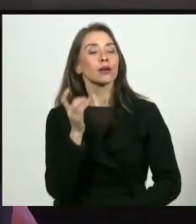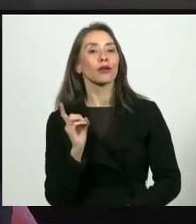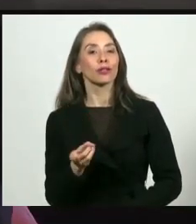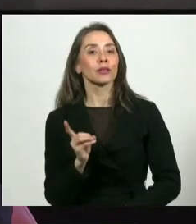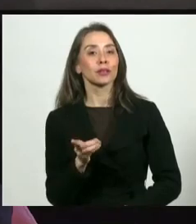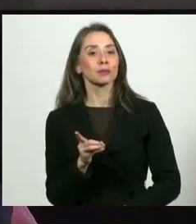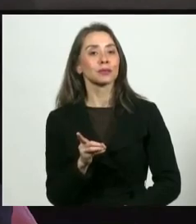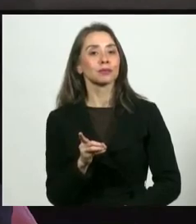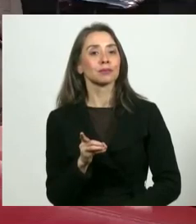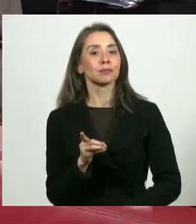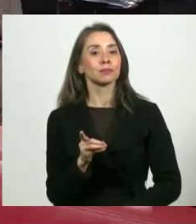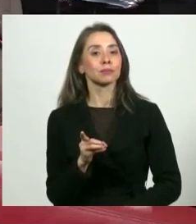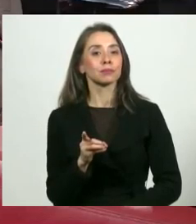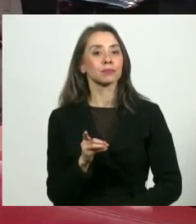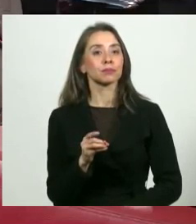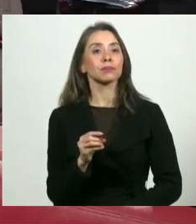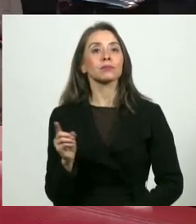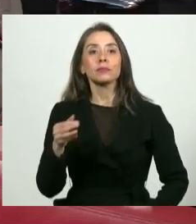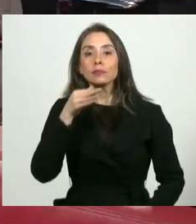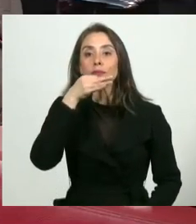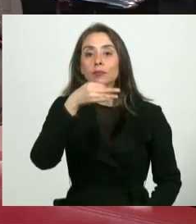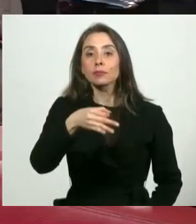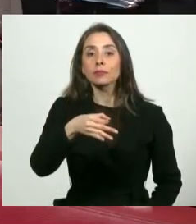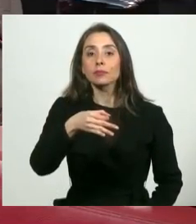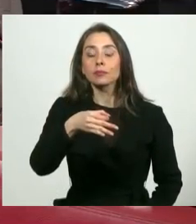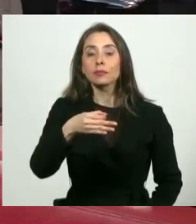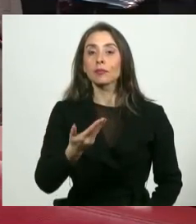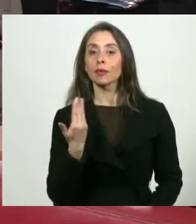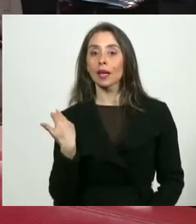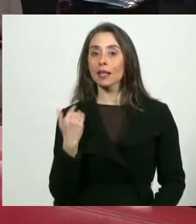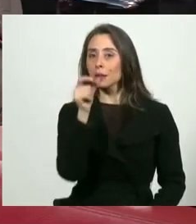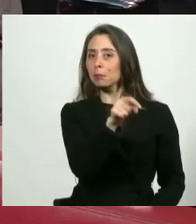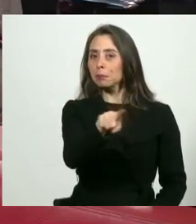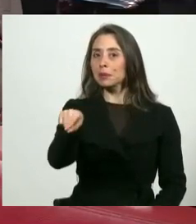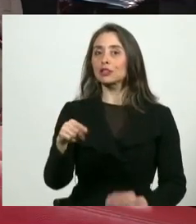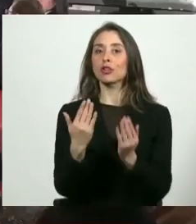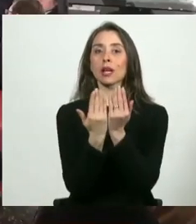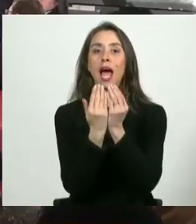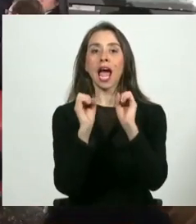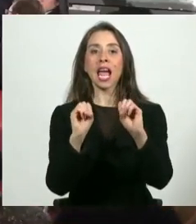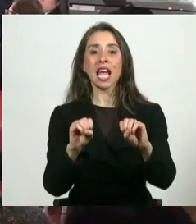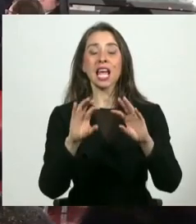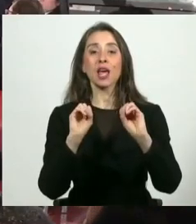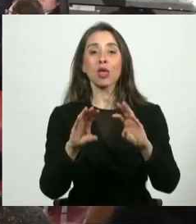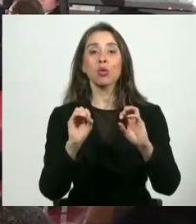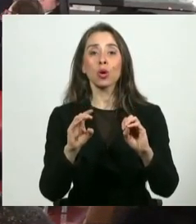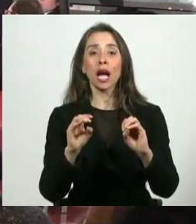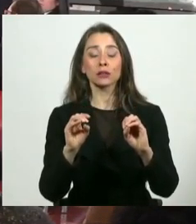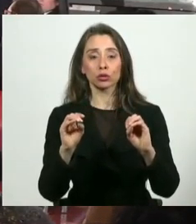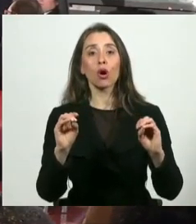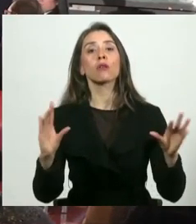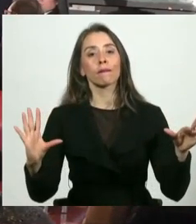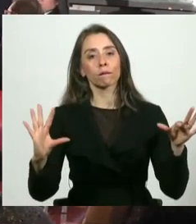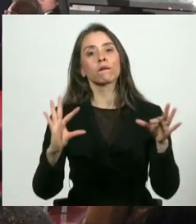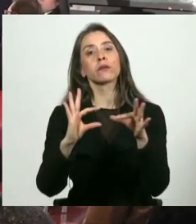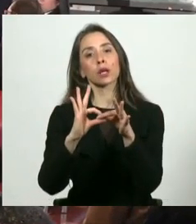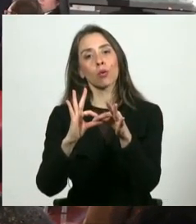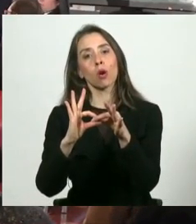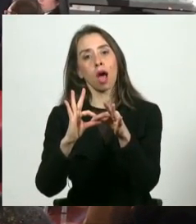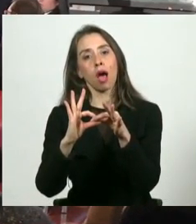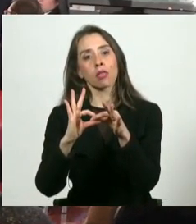discapacidad. Y como decía anteriormente alguien, la educación está absolutamente vinculada con la